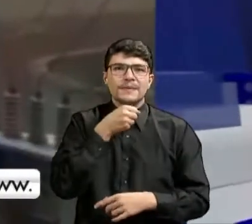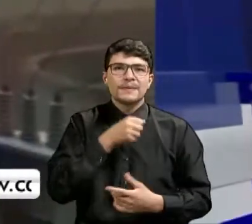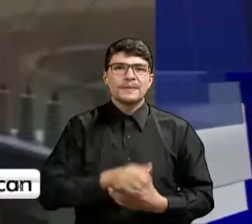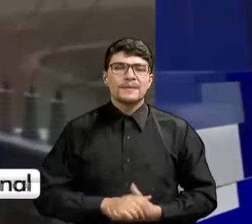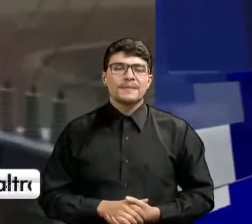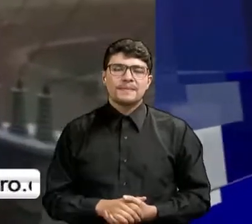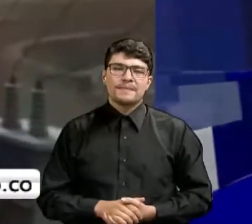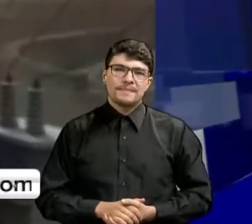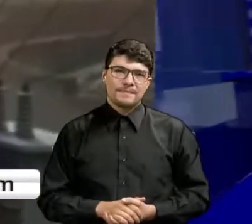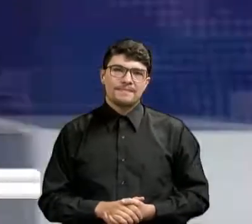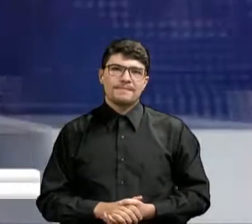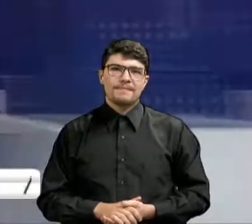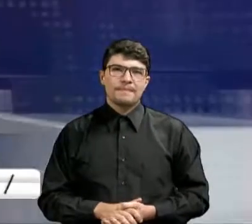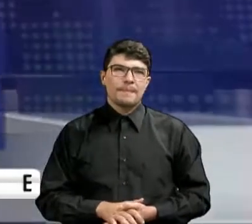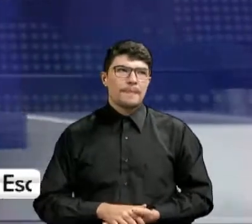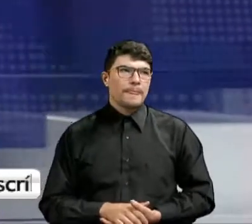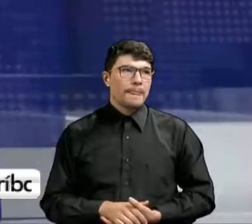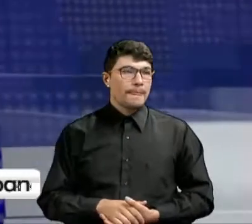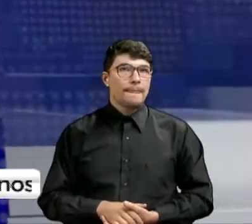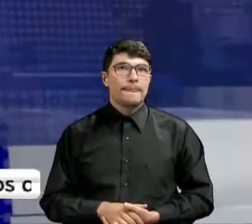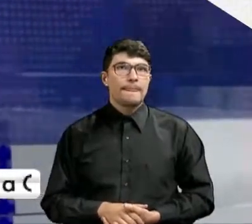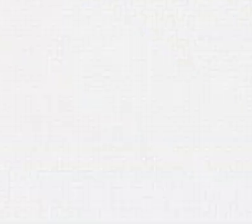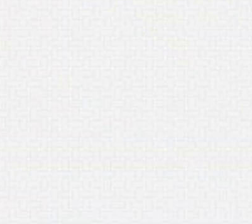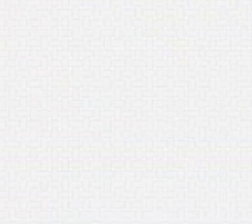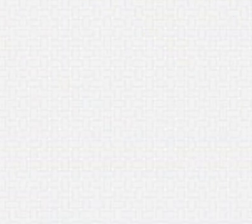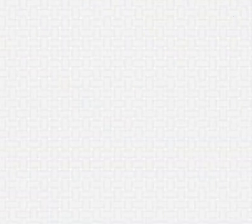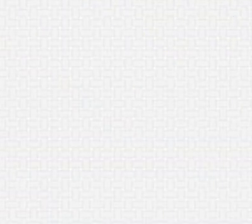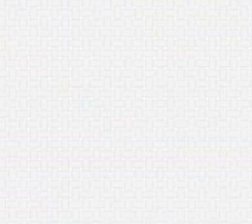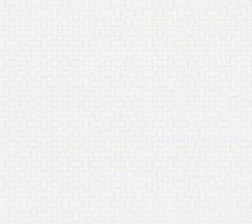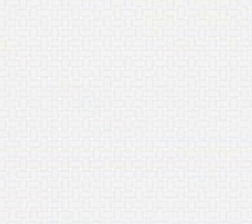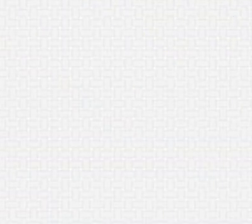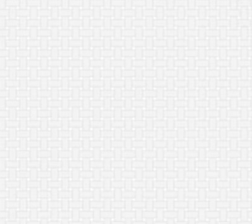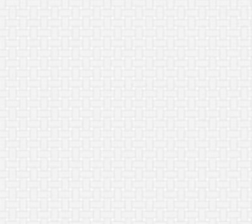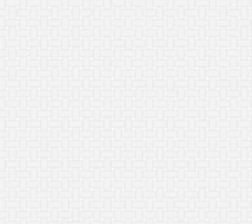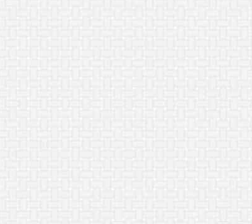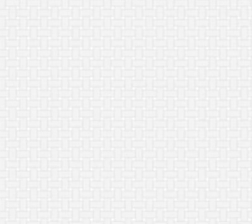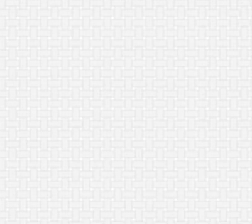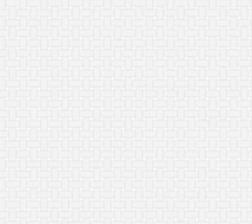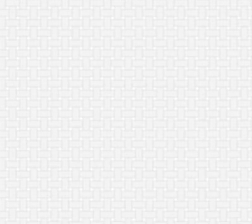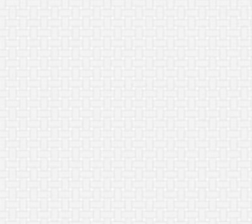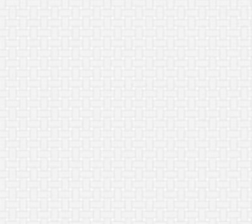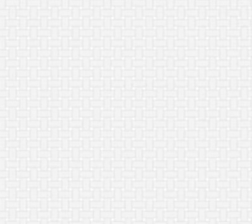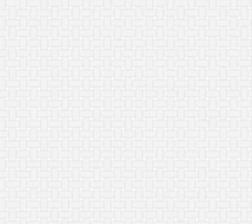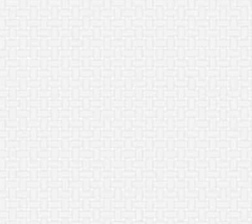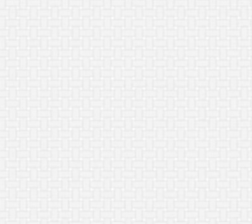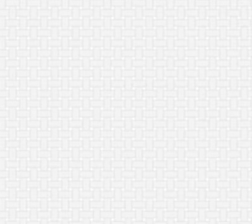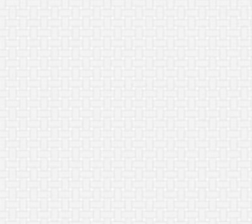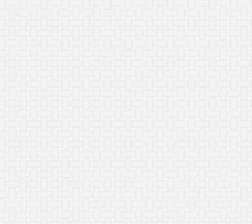Ahora sí se ve bien. Canaltro.com